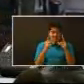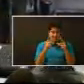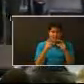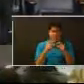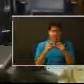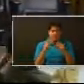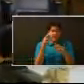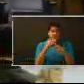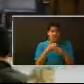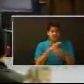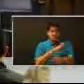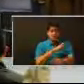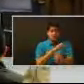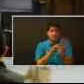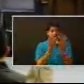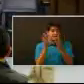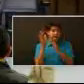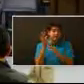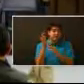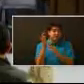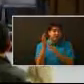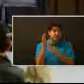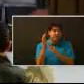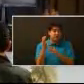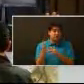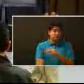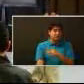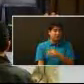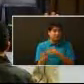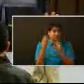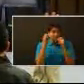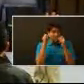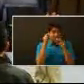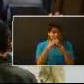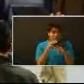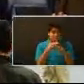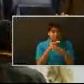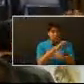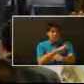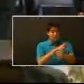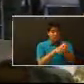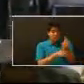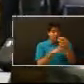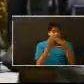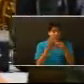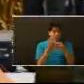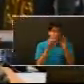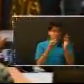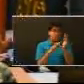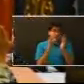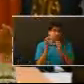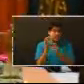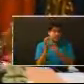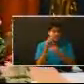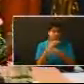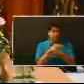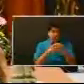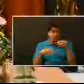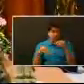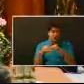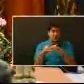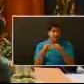despiértate en el nombre de Jesús, en el nombre poderoso de Jesús, cambia